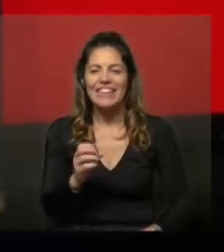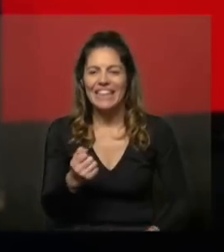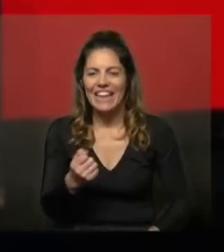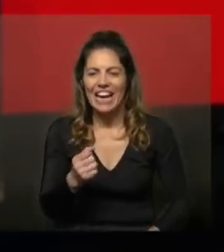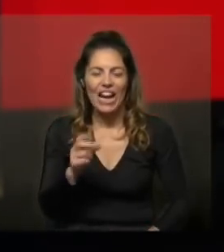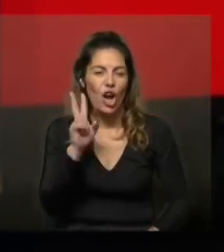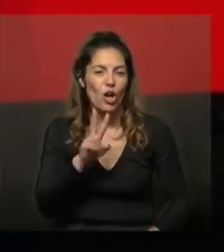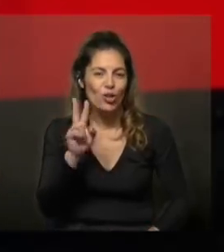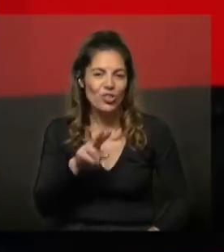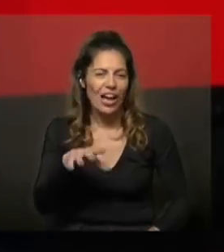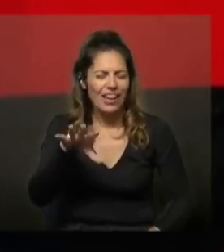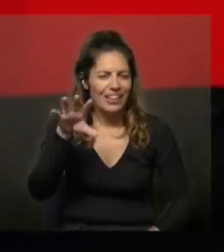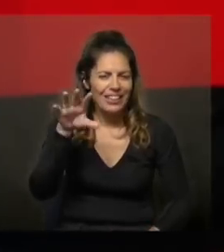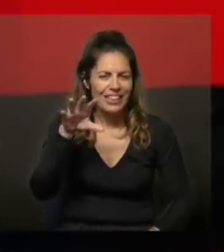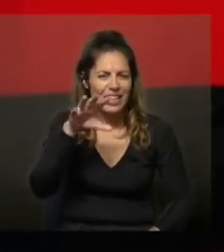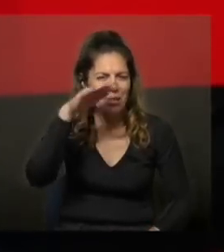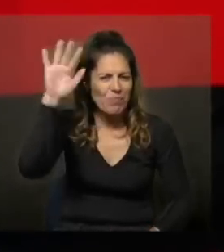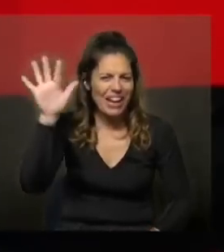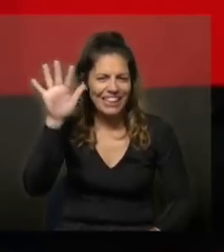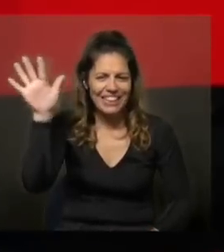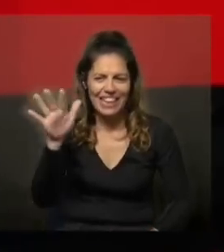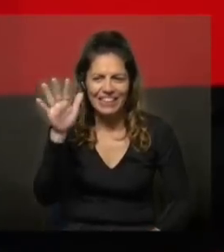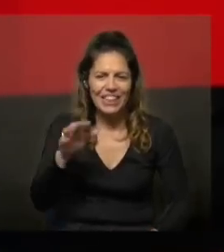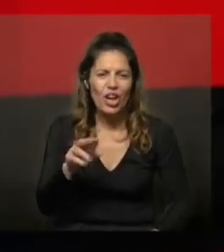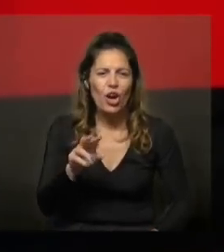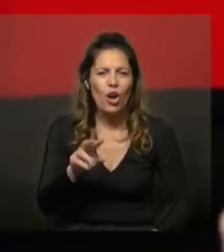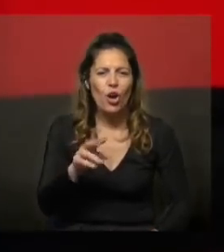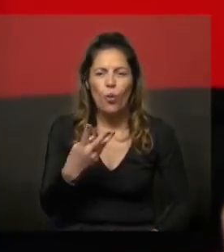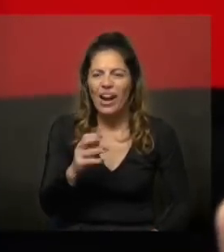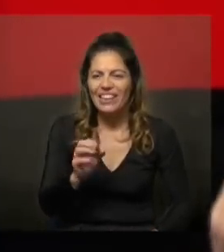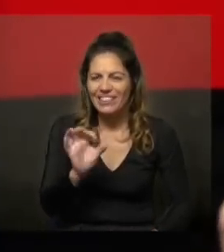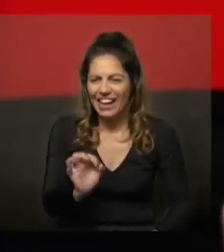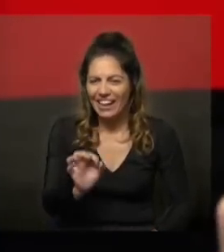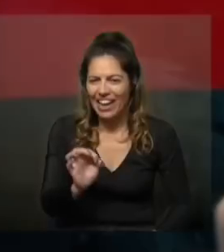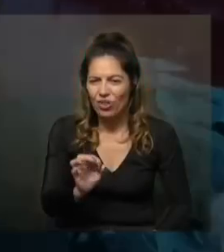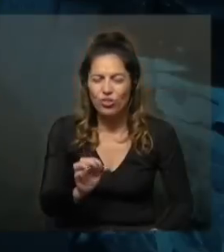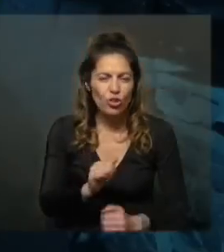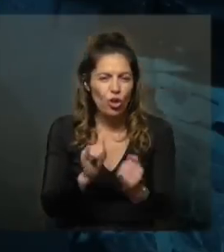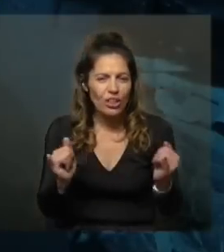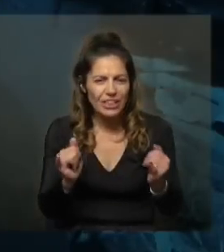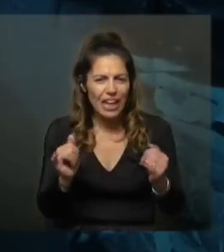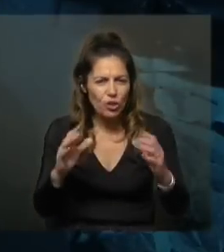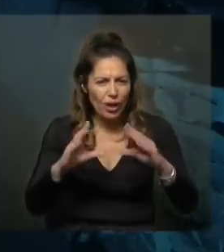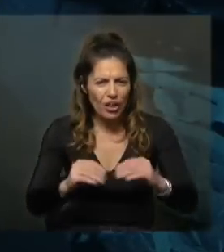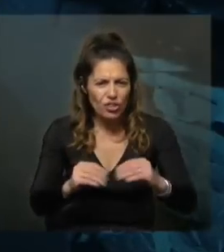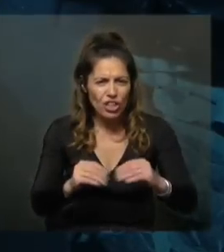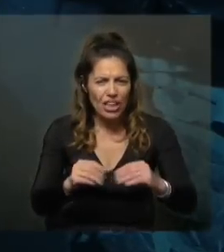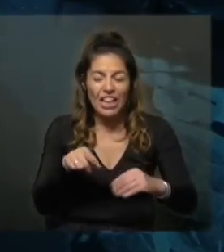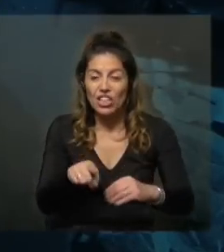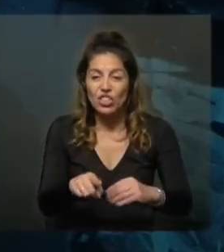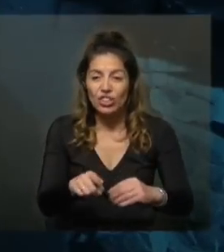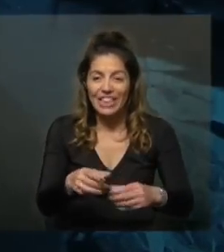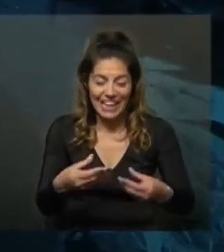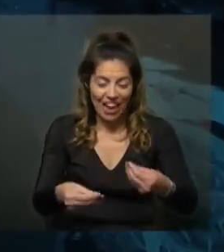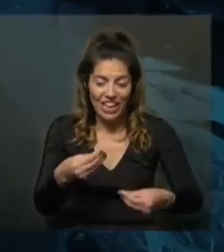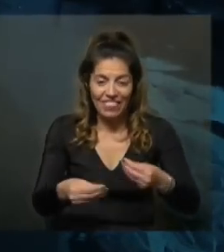40 grados todo el día y toda la noche en Paraguay y yo tenía que ablandar unos zapatos de Taco que habíamos comprado en